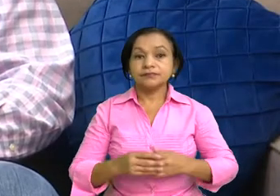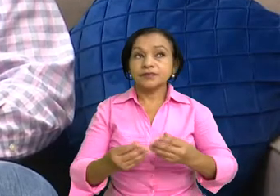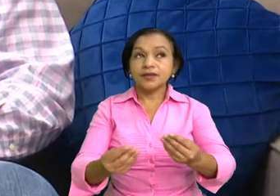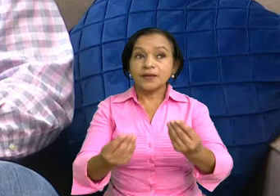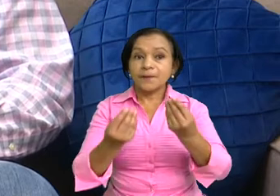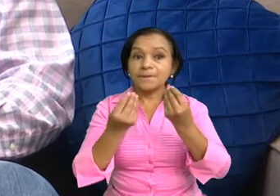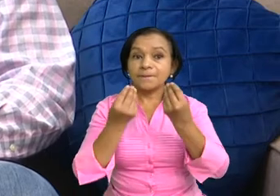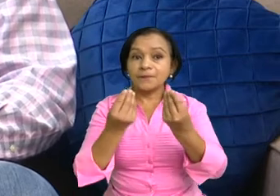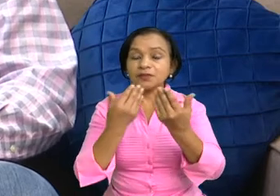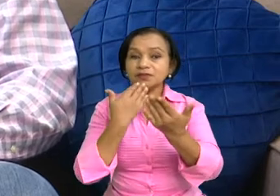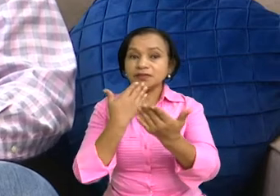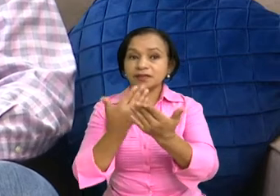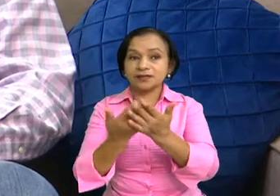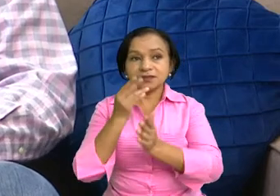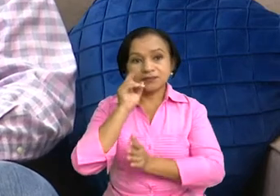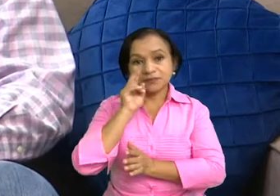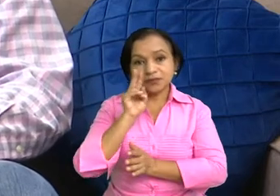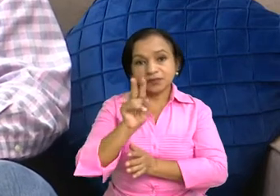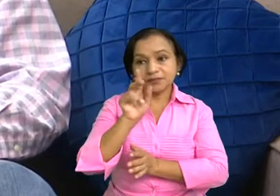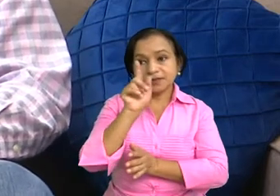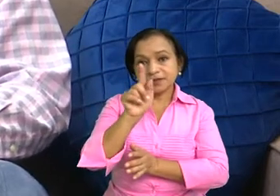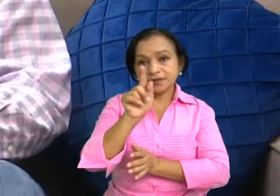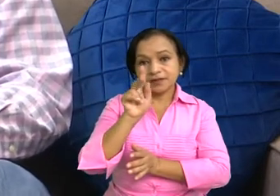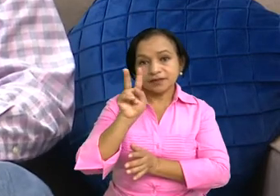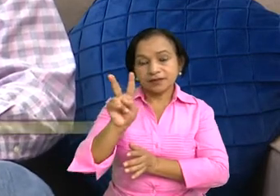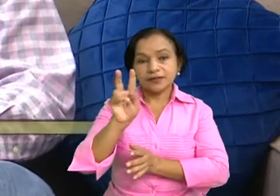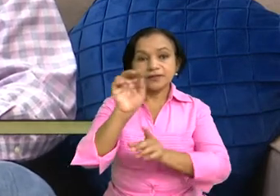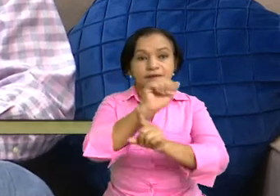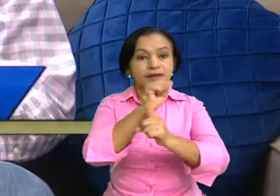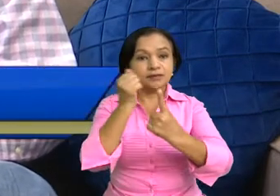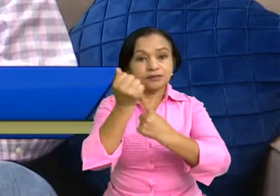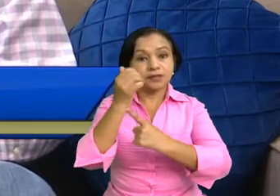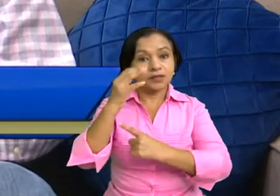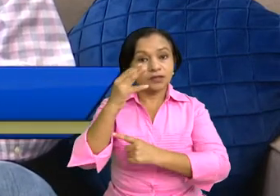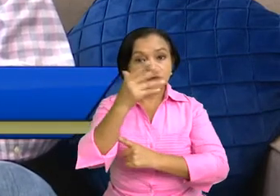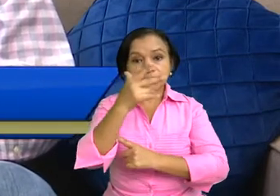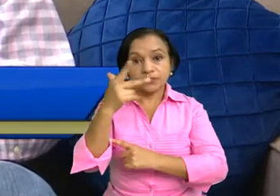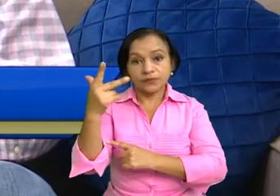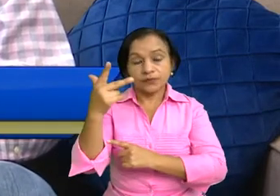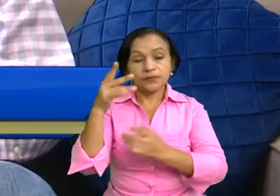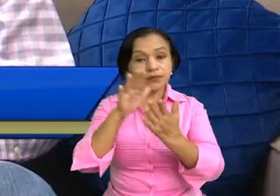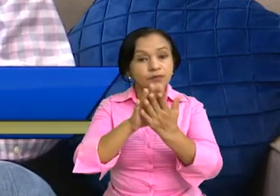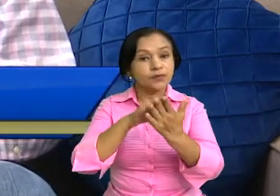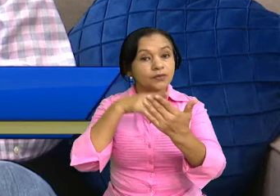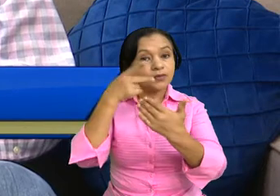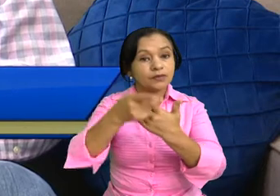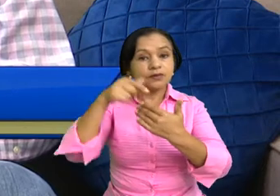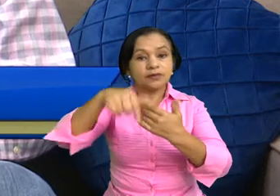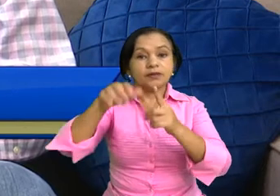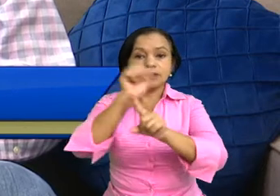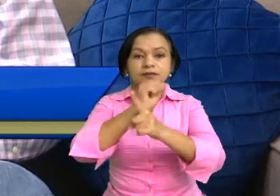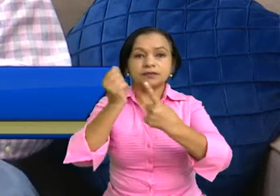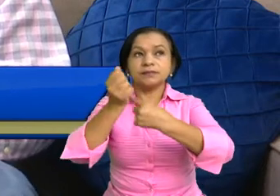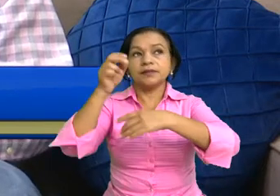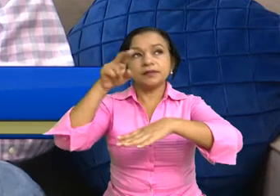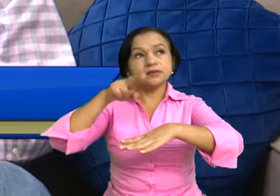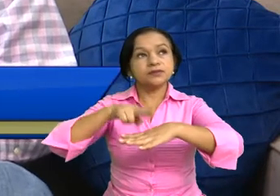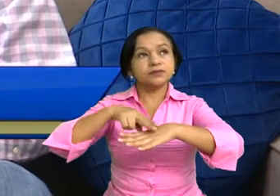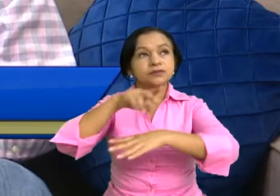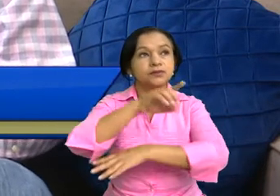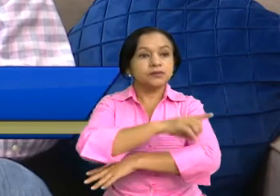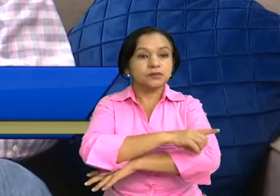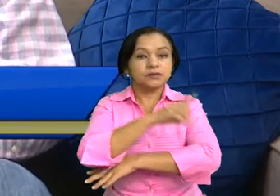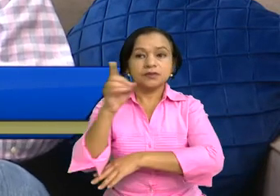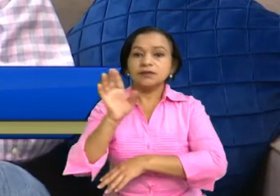Muchísimas gracias por estar en sintonía del Canal Parlamentario. Muchísimas gracias por acompañarnos en una nueva edición de su programa desde el Parlamento. En esta oportunidad, pues